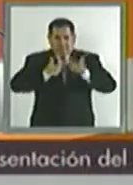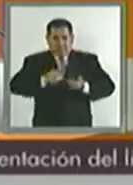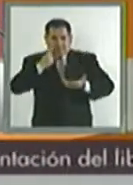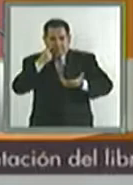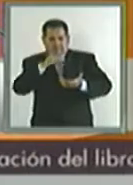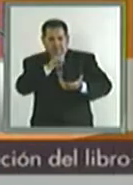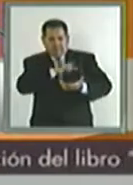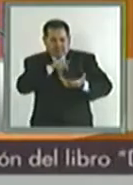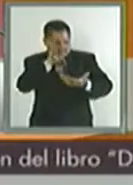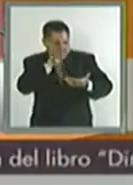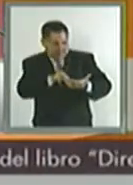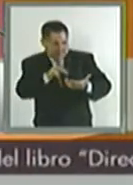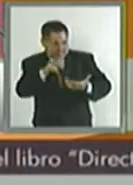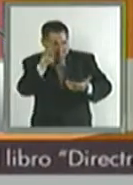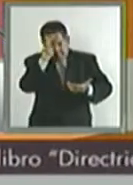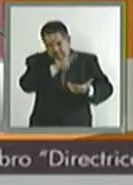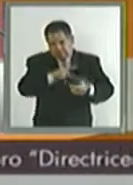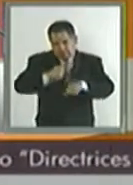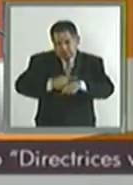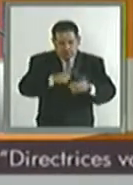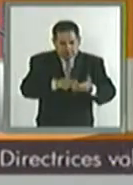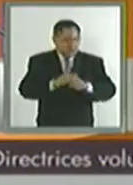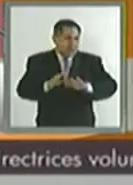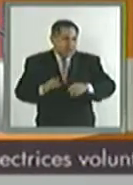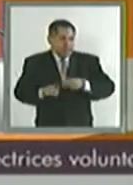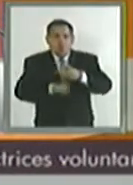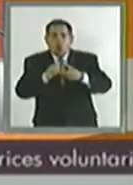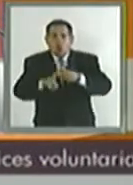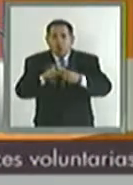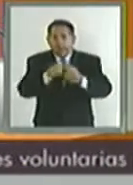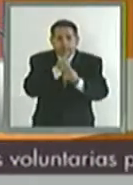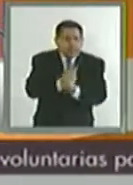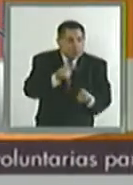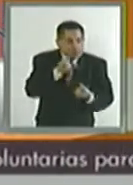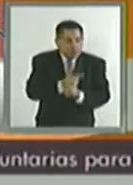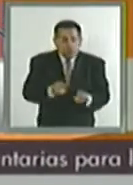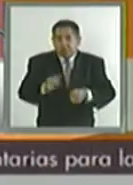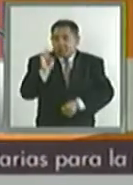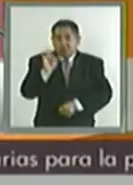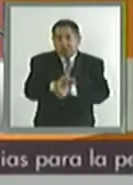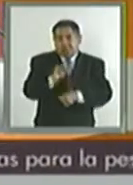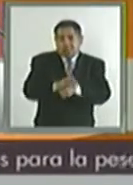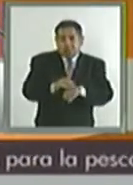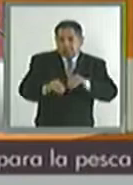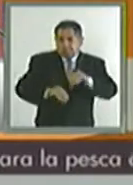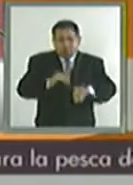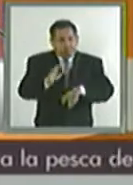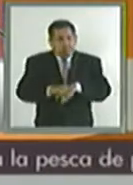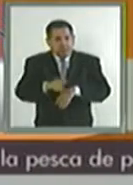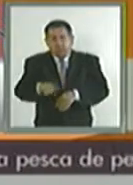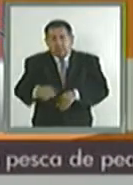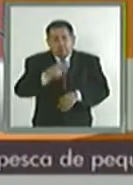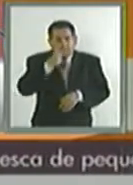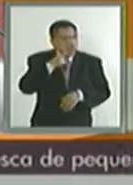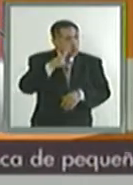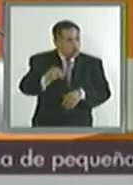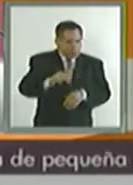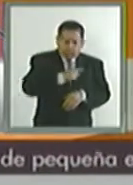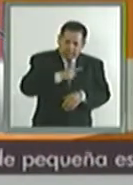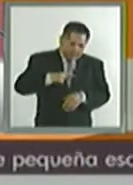efectos nocivos. Proteger a los niños y niñas y adolescentes de iniciarse en el consumo de